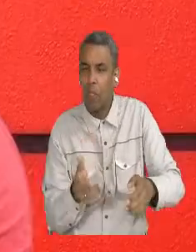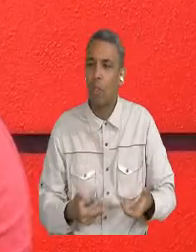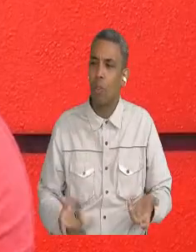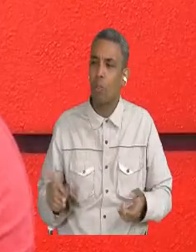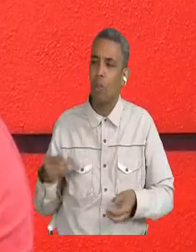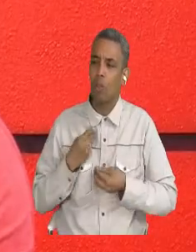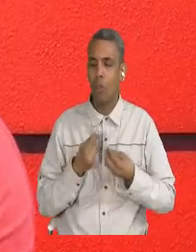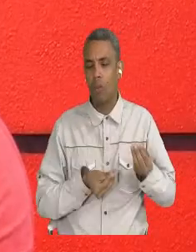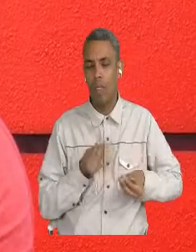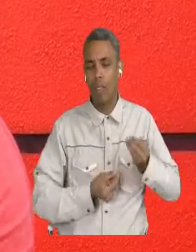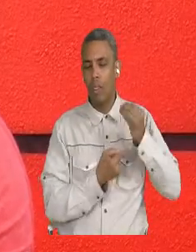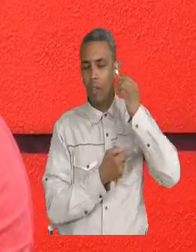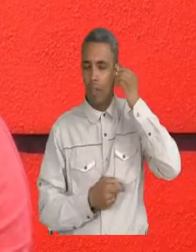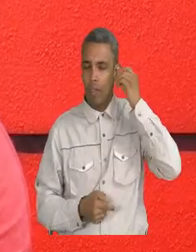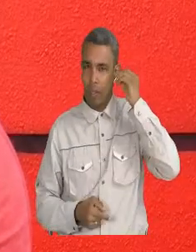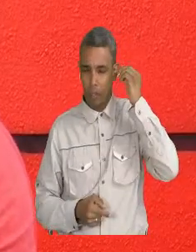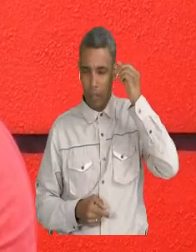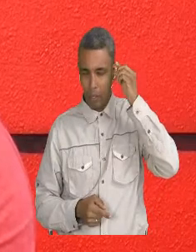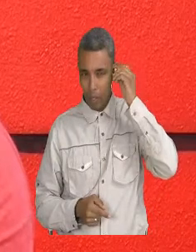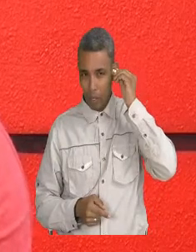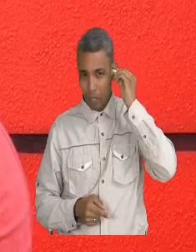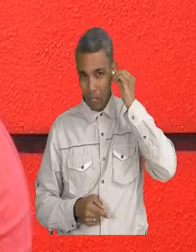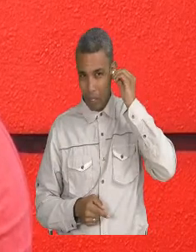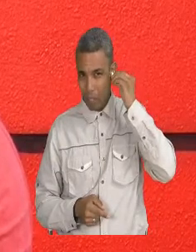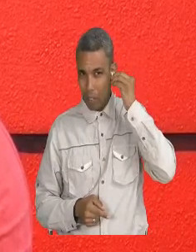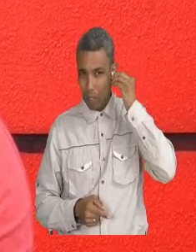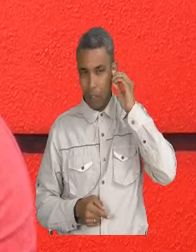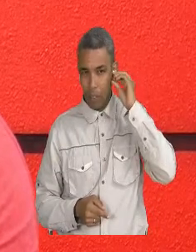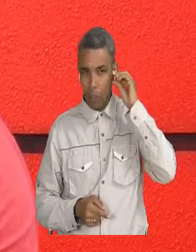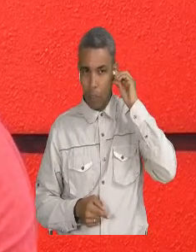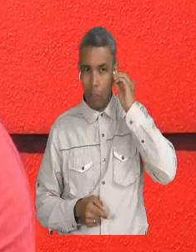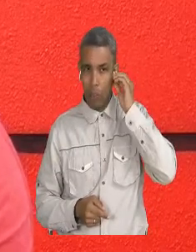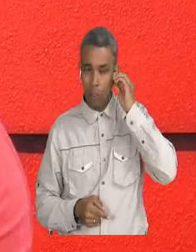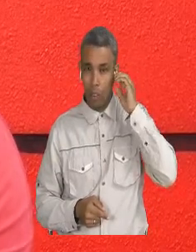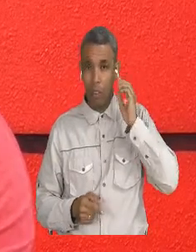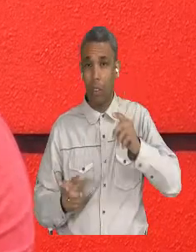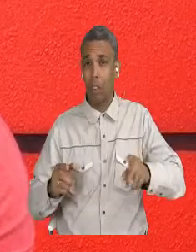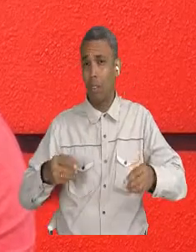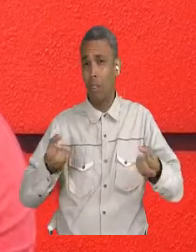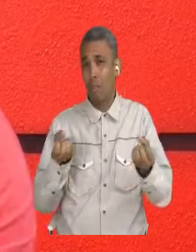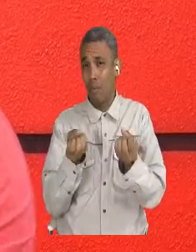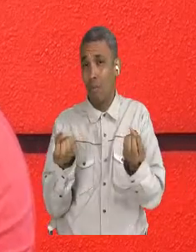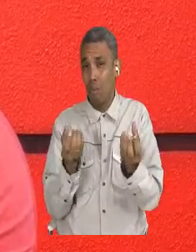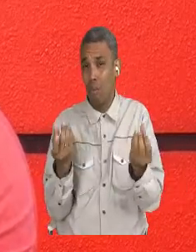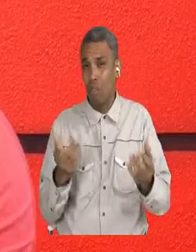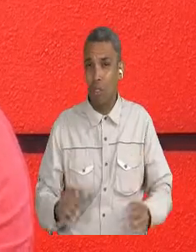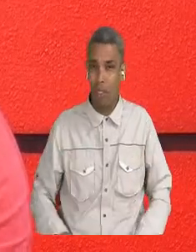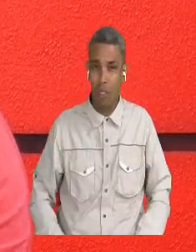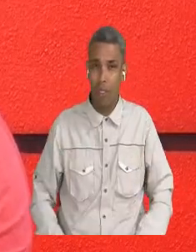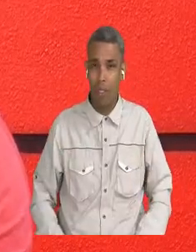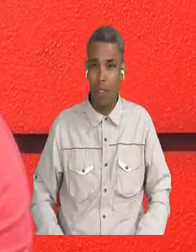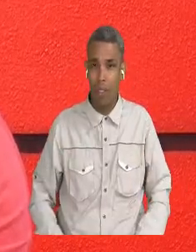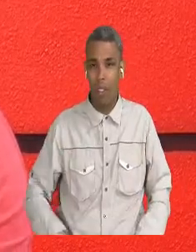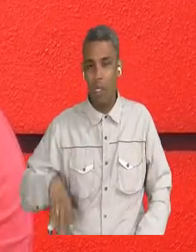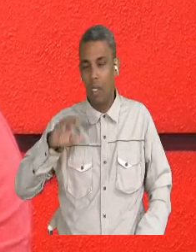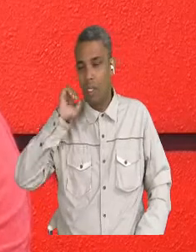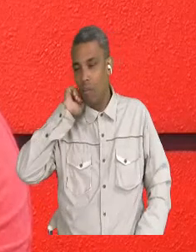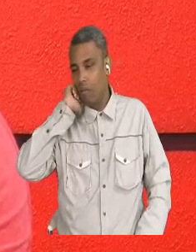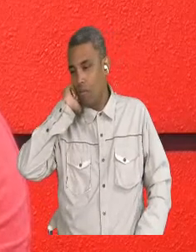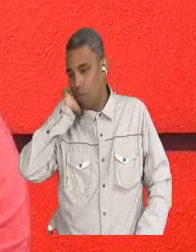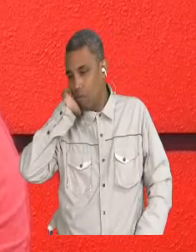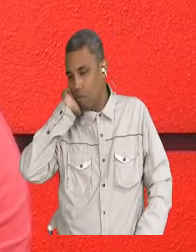día tras día nosotros encontramos personas sedentarias, personas que en su momento fueron deportistas, pero por